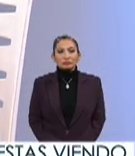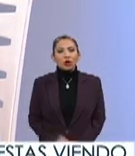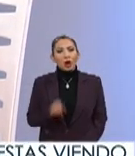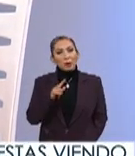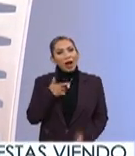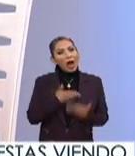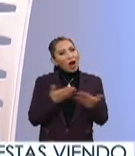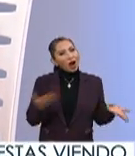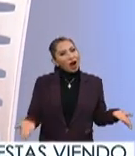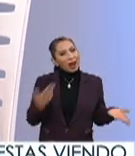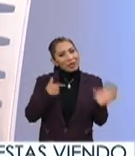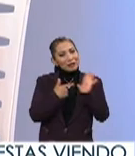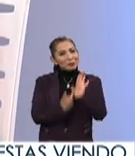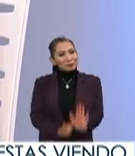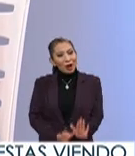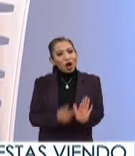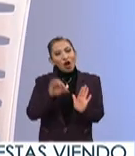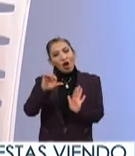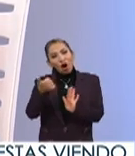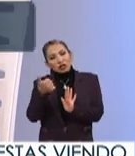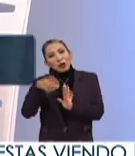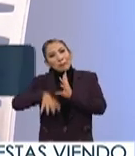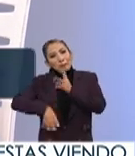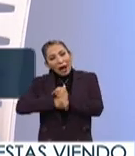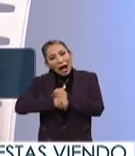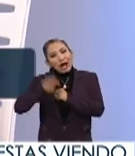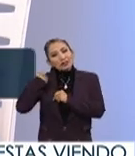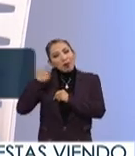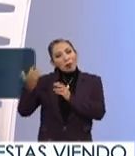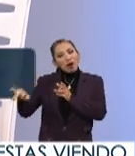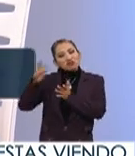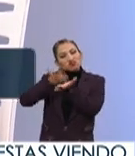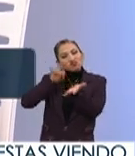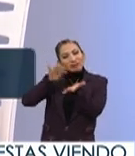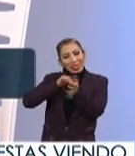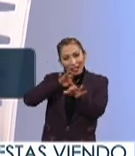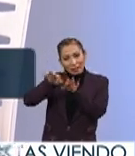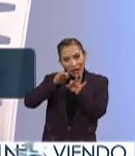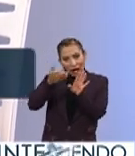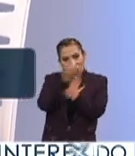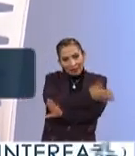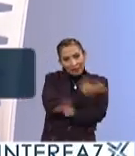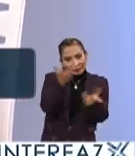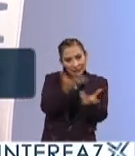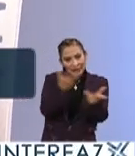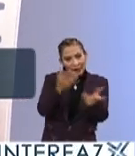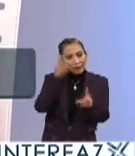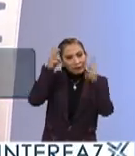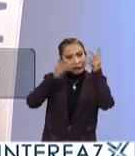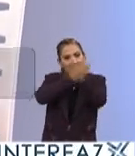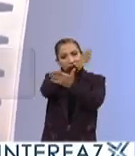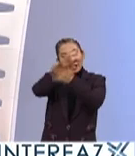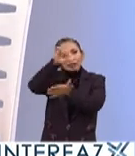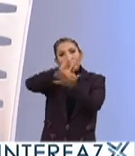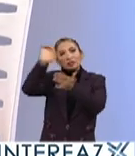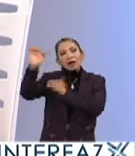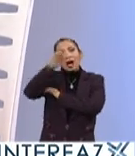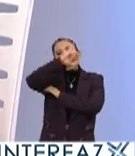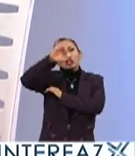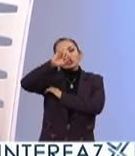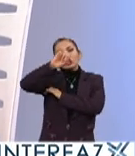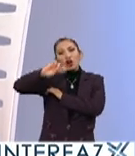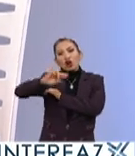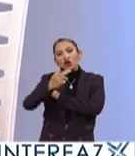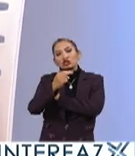Pues Omar, llegó la hora de presentar otro más de las entregas de los trabajos que realizamos en la visita al Centro Espacial Johnson